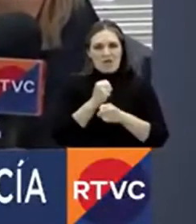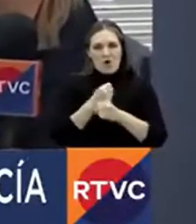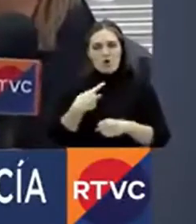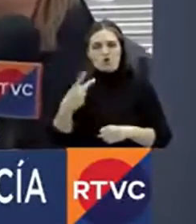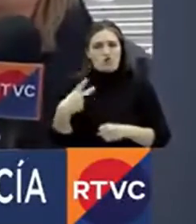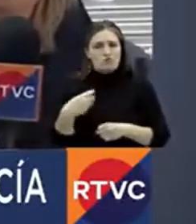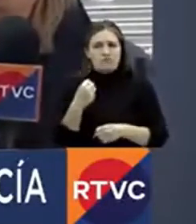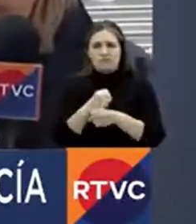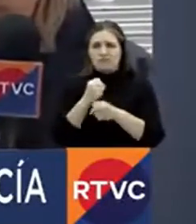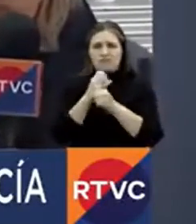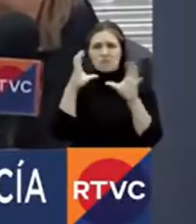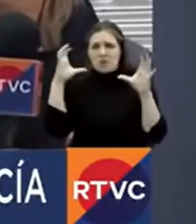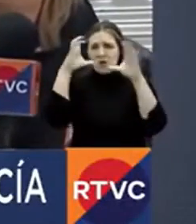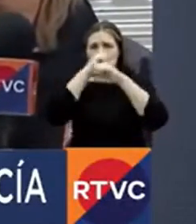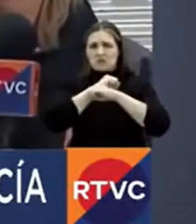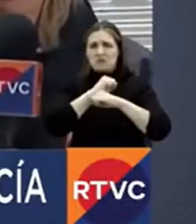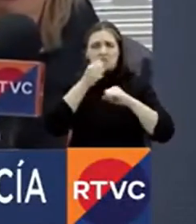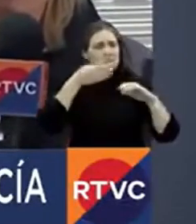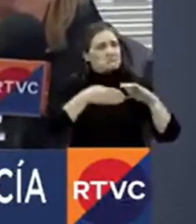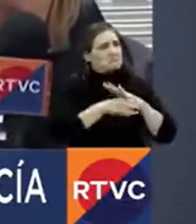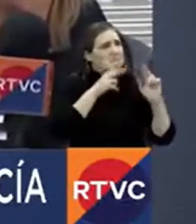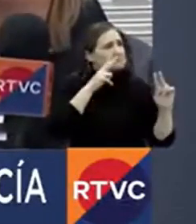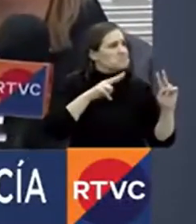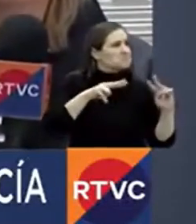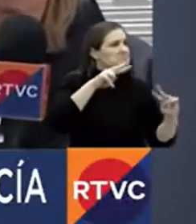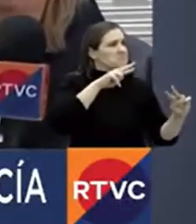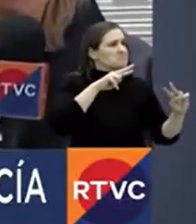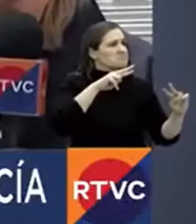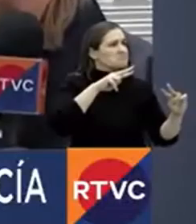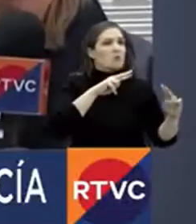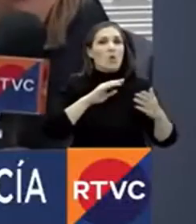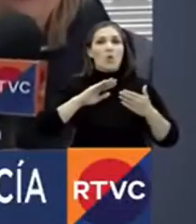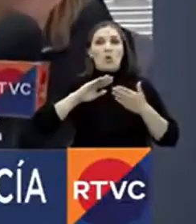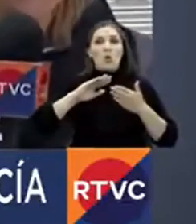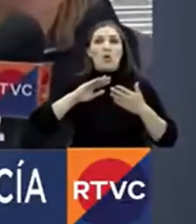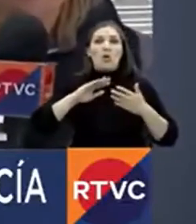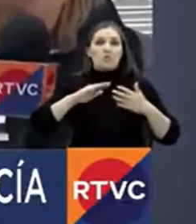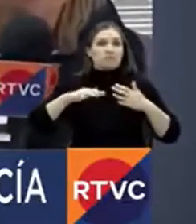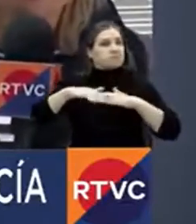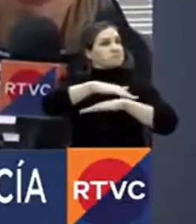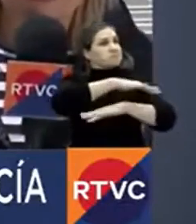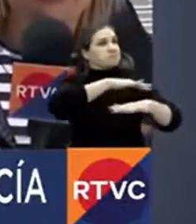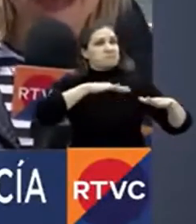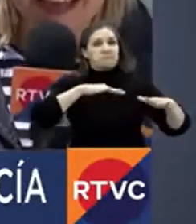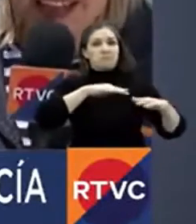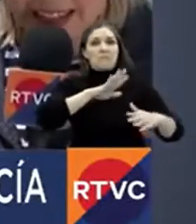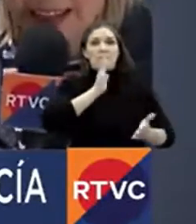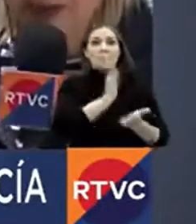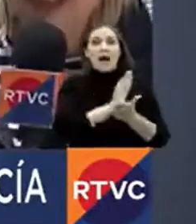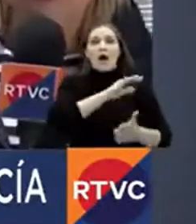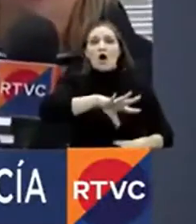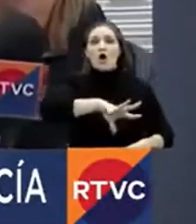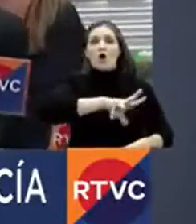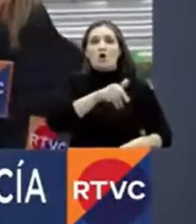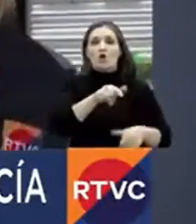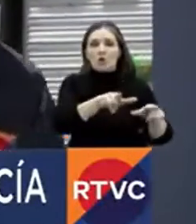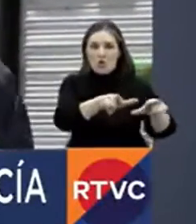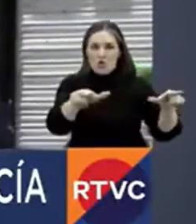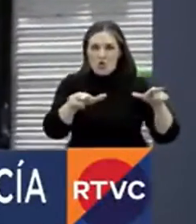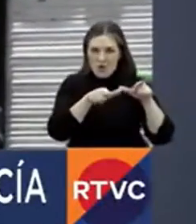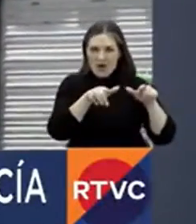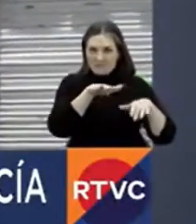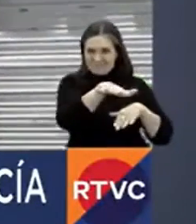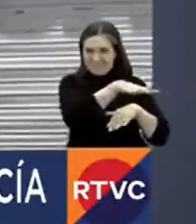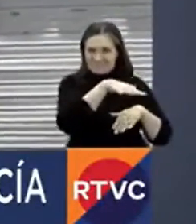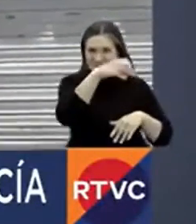a este lugar cuando fue llamado por la comunidad, porque se había presentado un robo justamente aquí en este establecimiento que quiero que